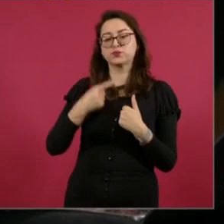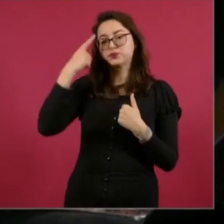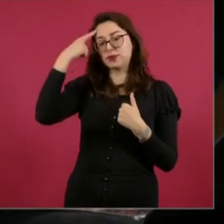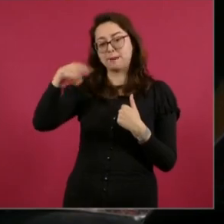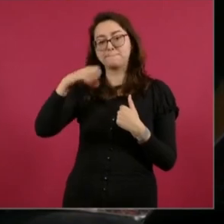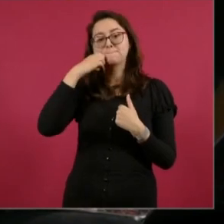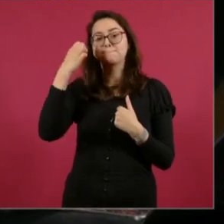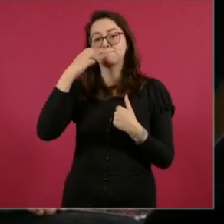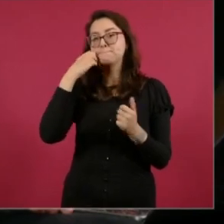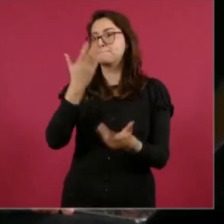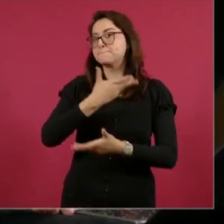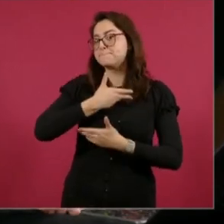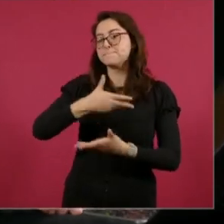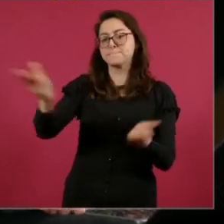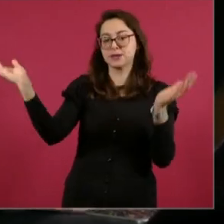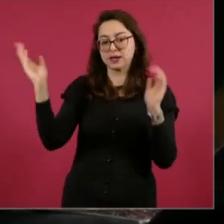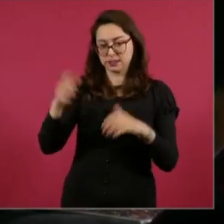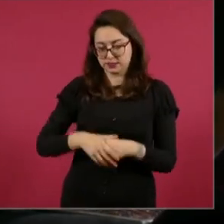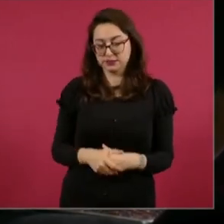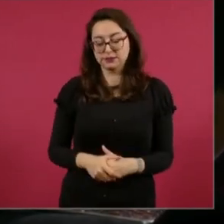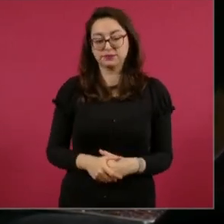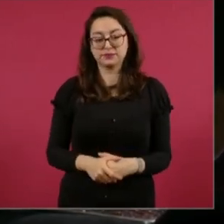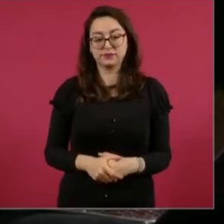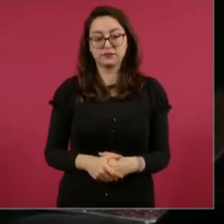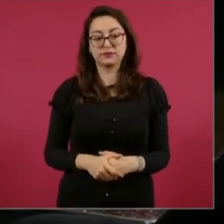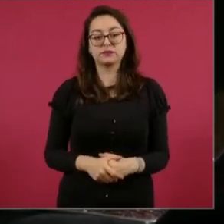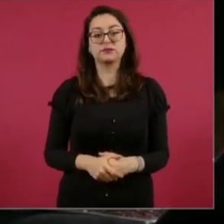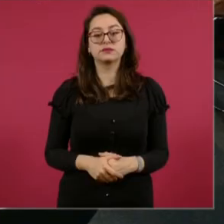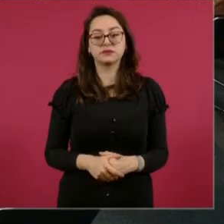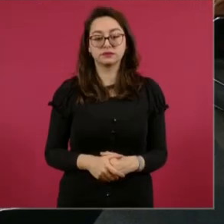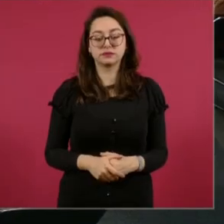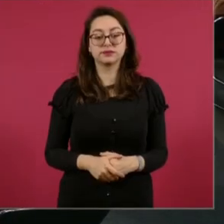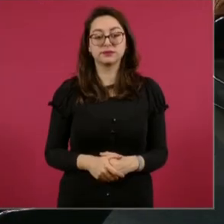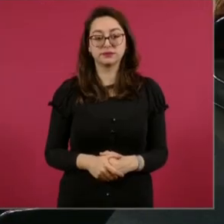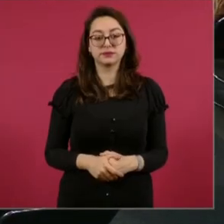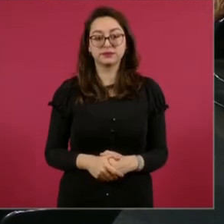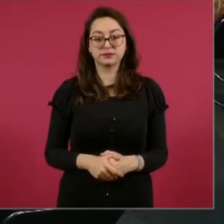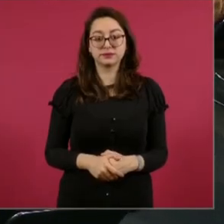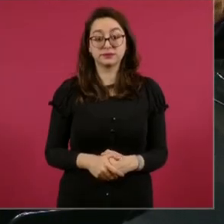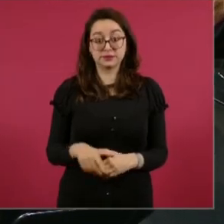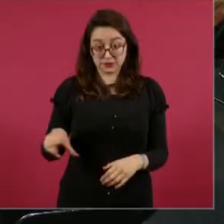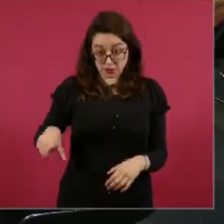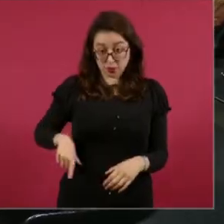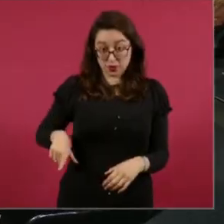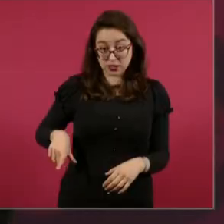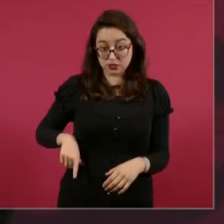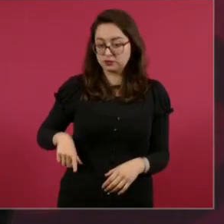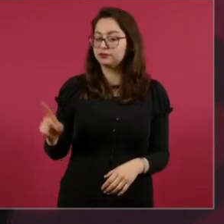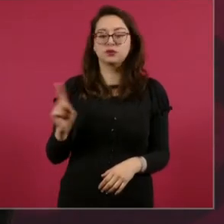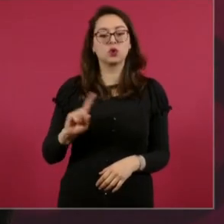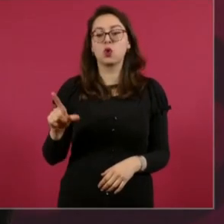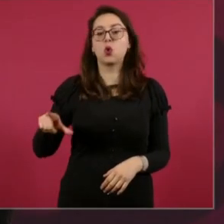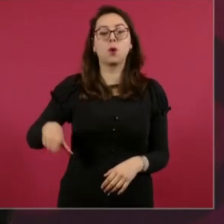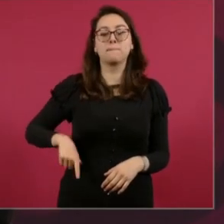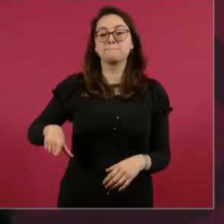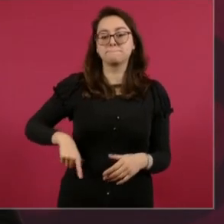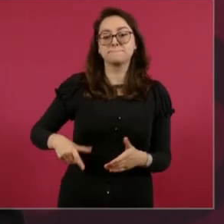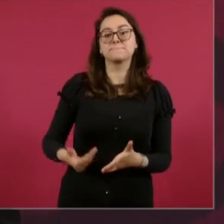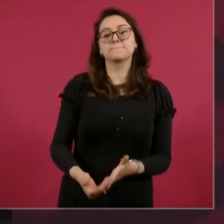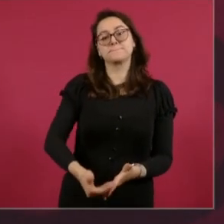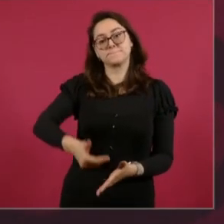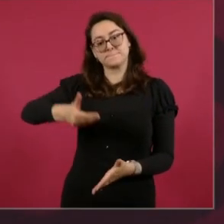las escuelas públicas del estado de Quintana Roo. ¿Ya en este gobierno? No, se entregaron en el gobierno pasado, pero